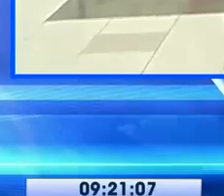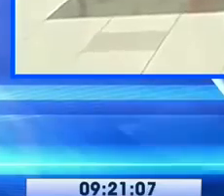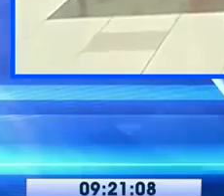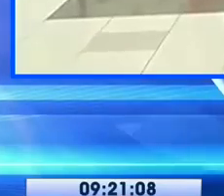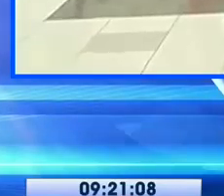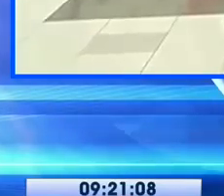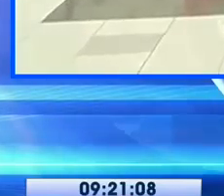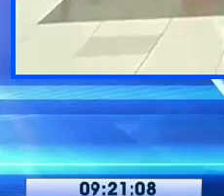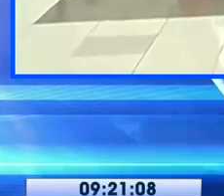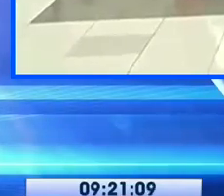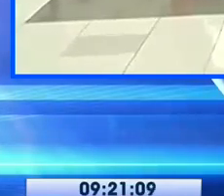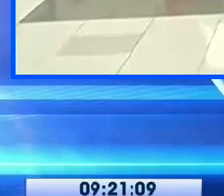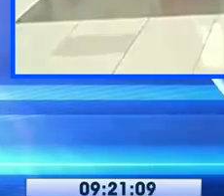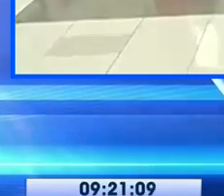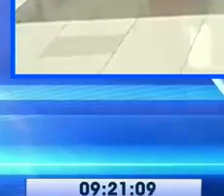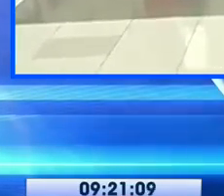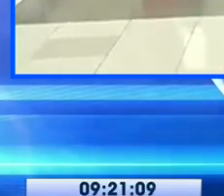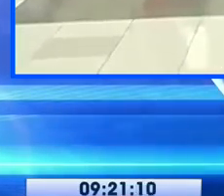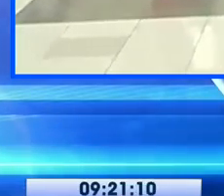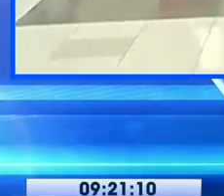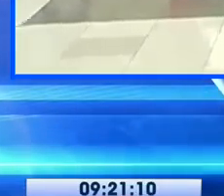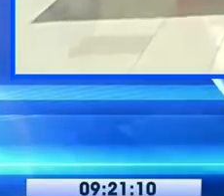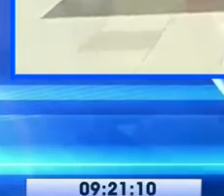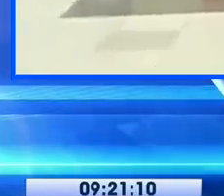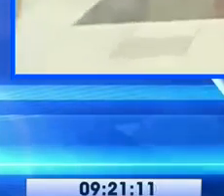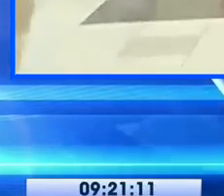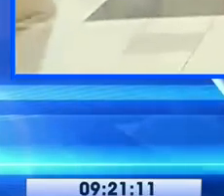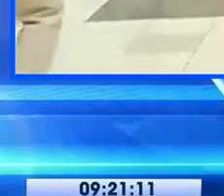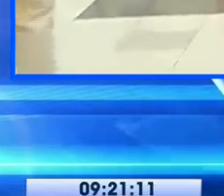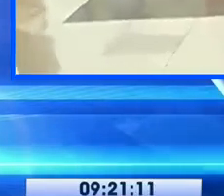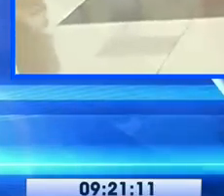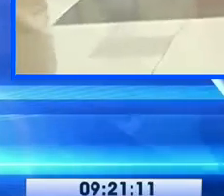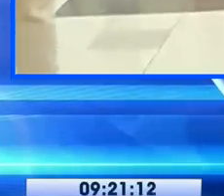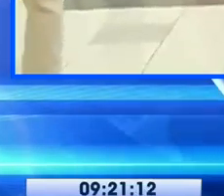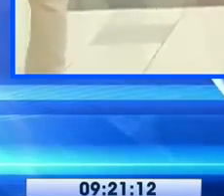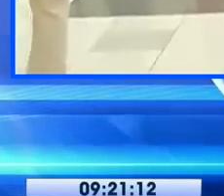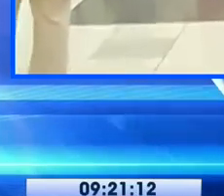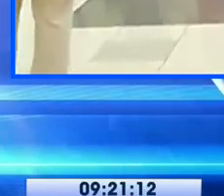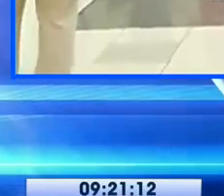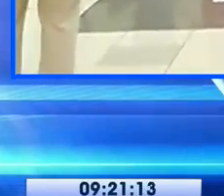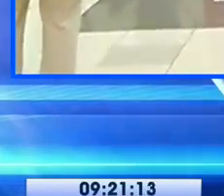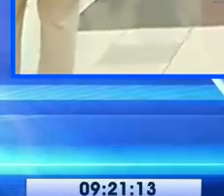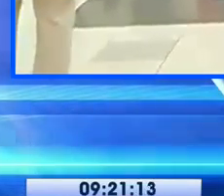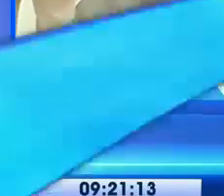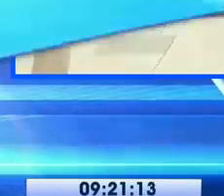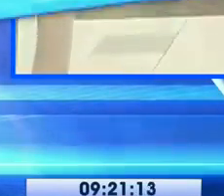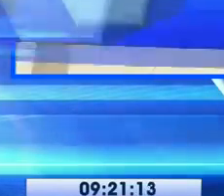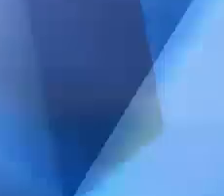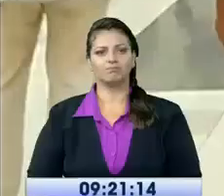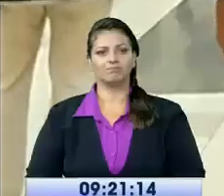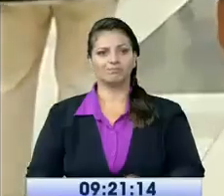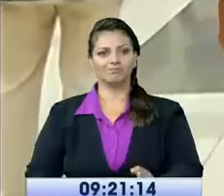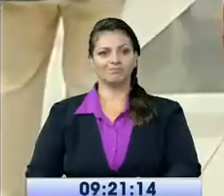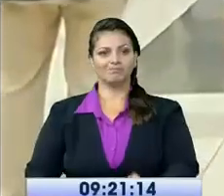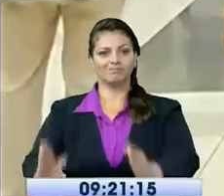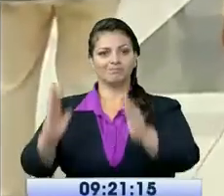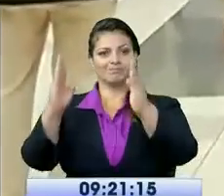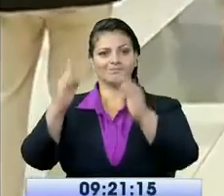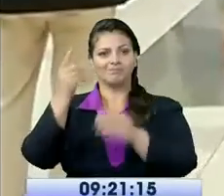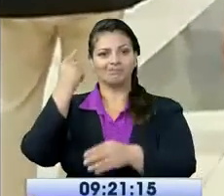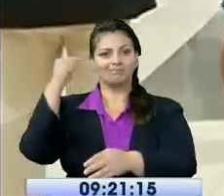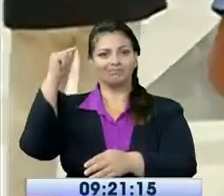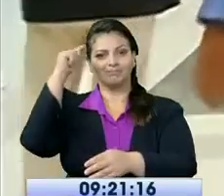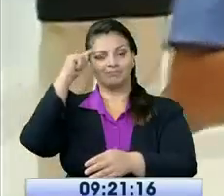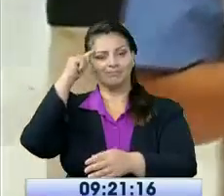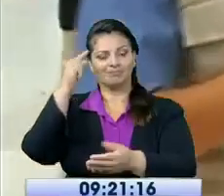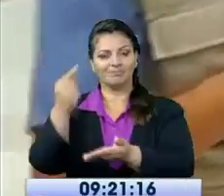Sí, así es, compañeros. Nosotros continuamos desde los bajos de la gobernación de la provincia del Guayas. Como ustedes pueden escuchar, con este